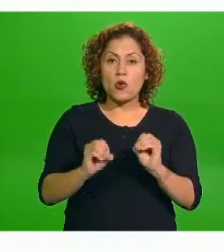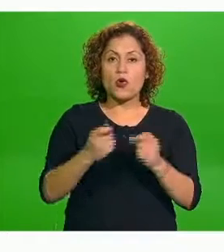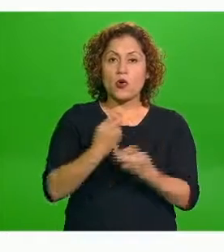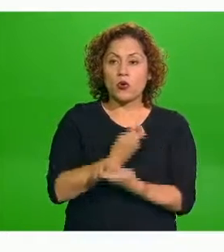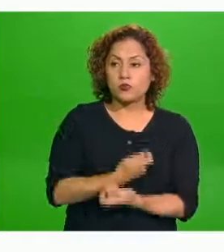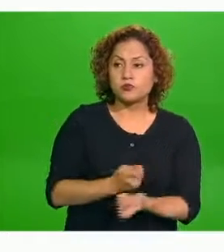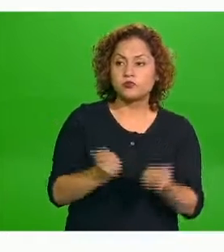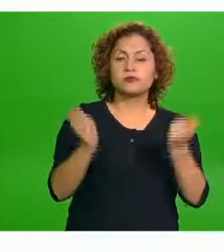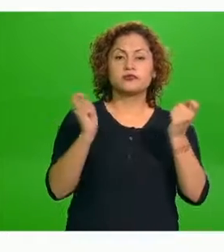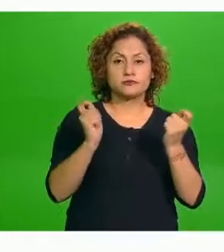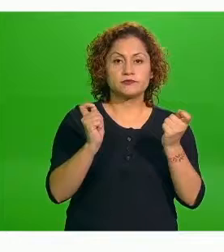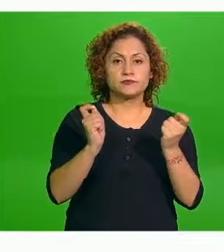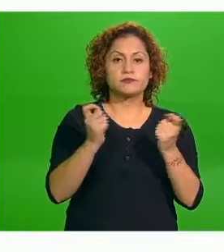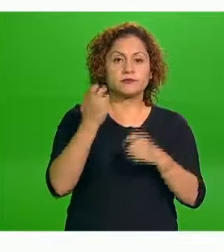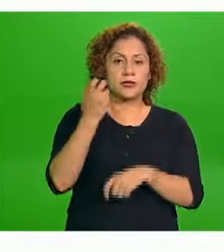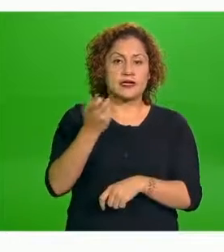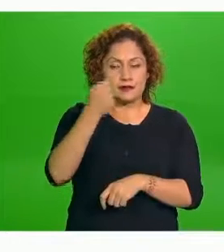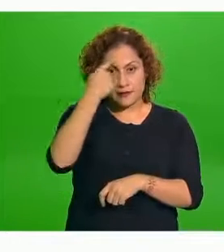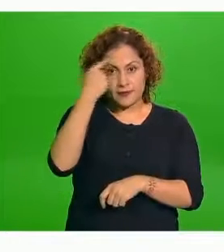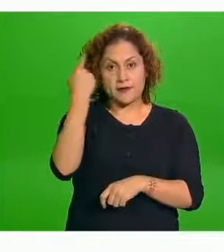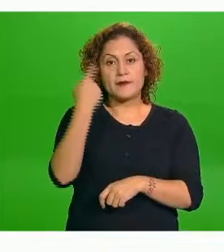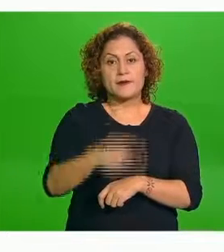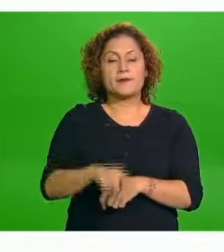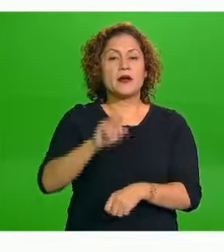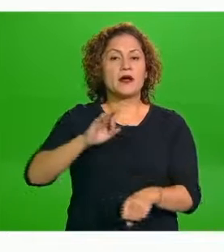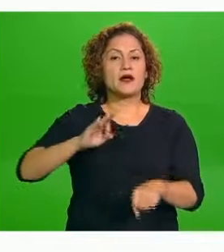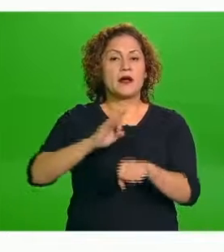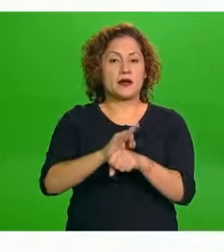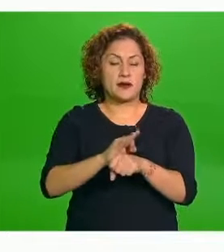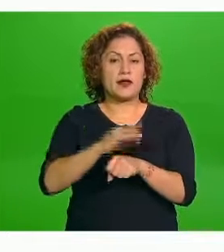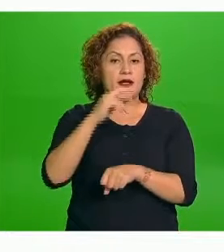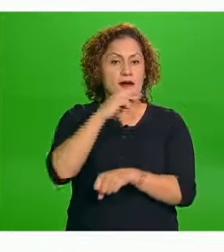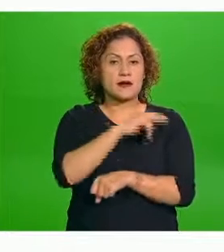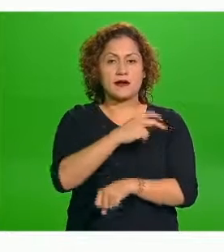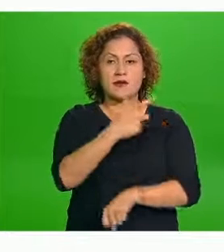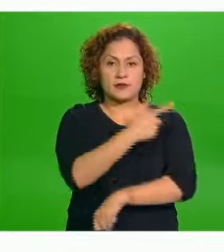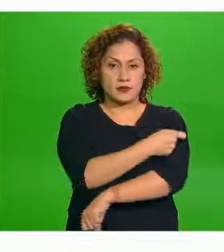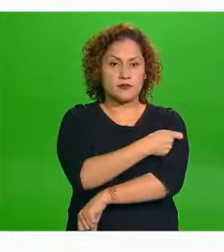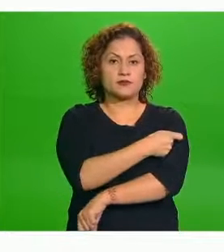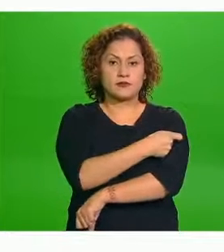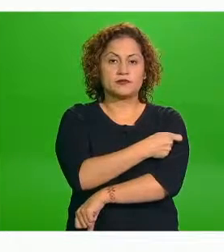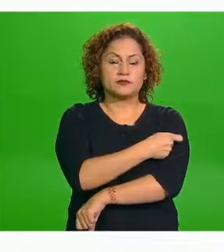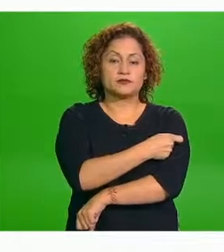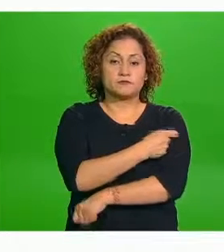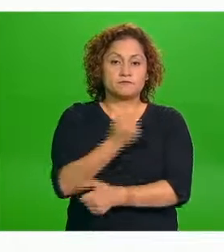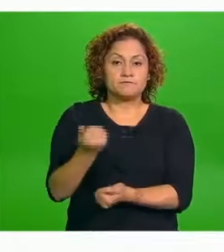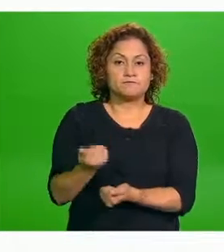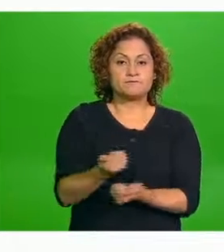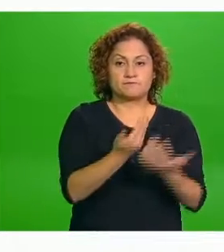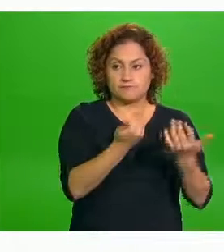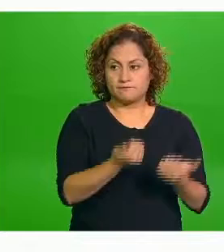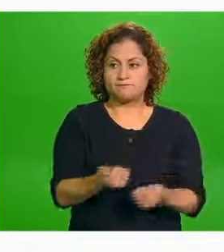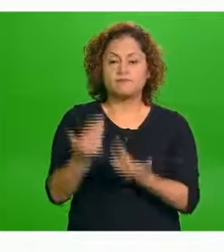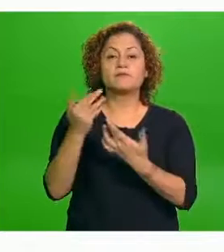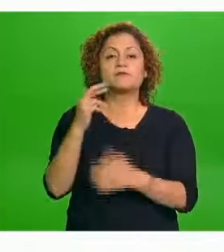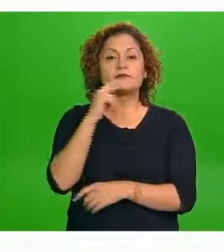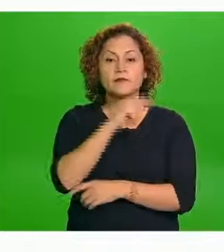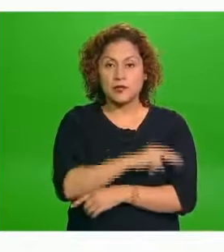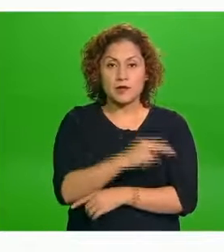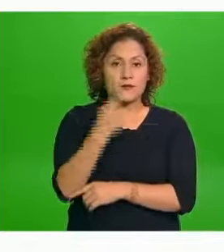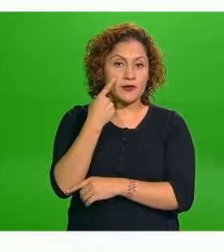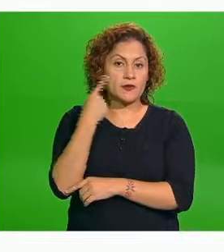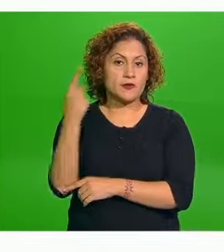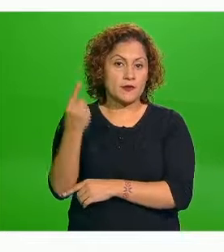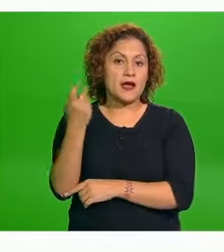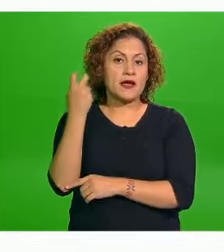nivel poblacional, pues puedan ser de la manera más eficientemente abordados y que la vacuna pueda llegar rápidamente. Y esto es un gráfico que